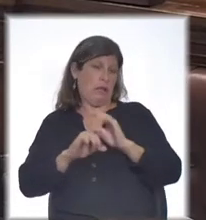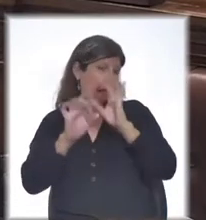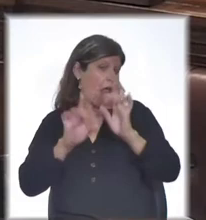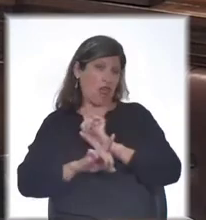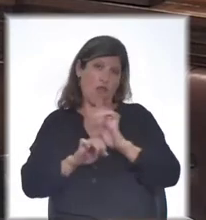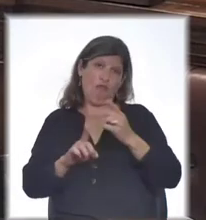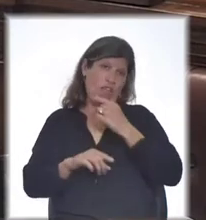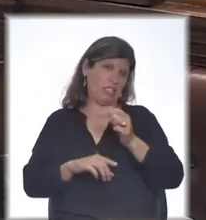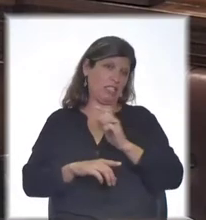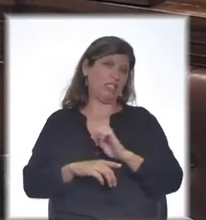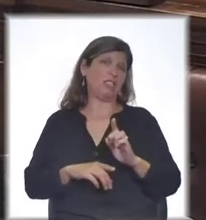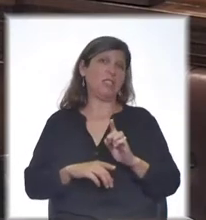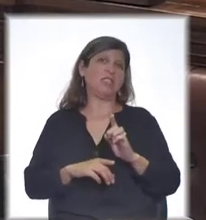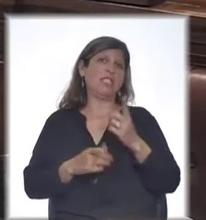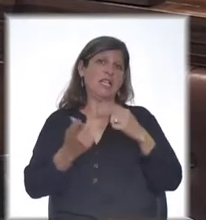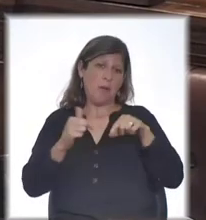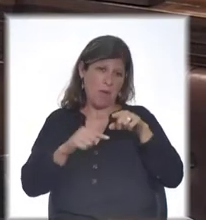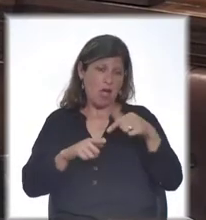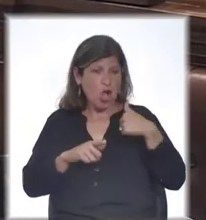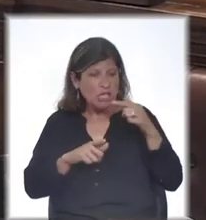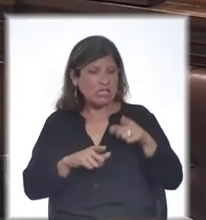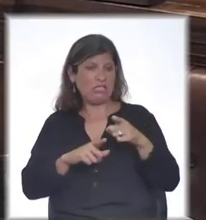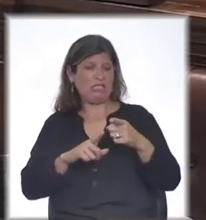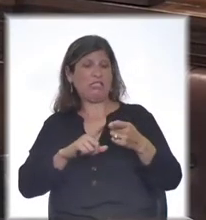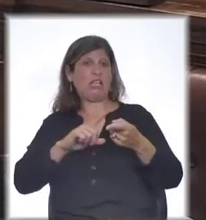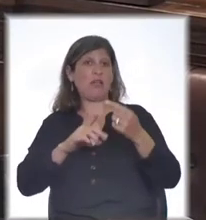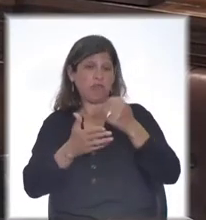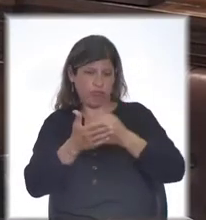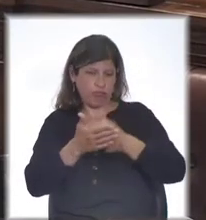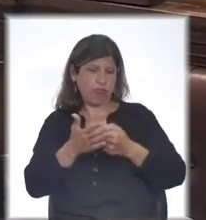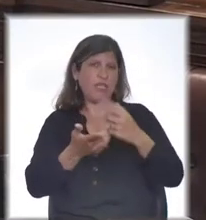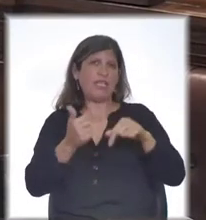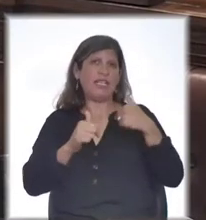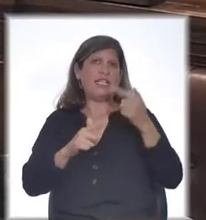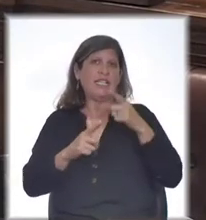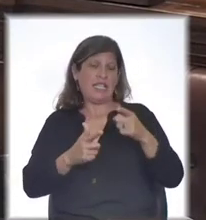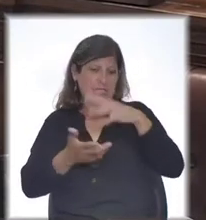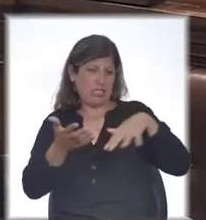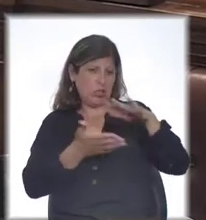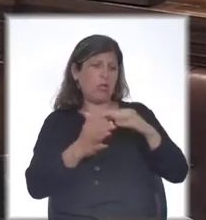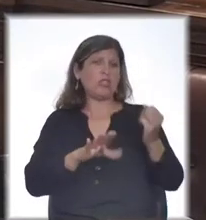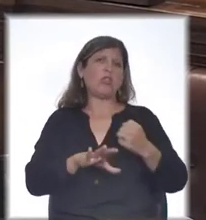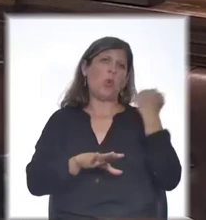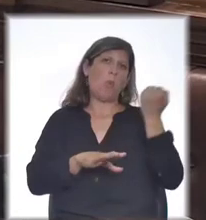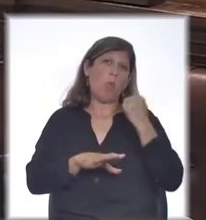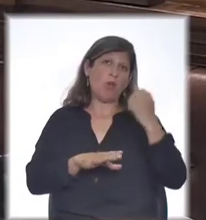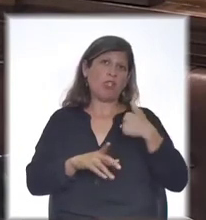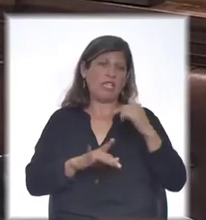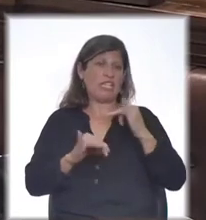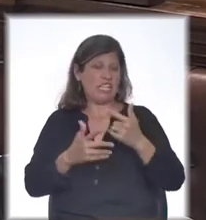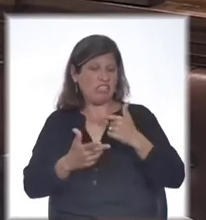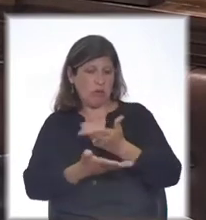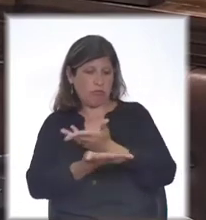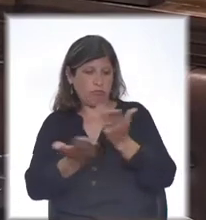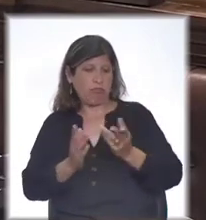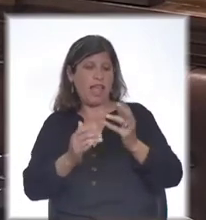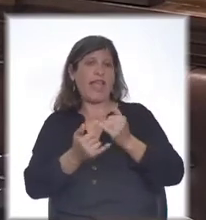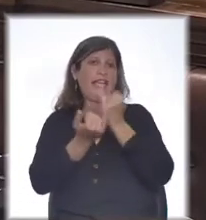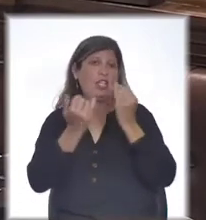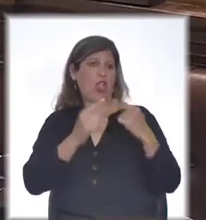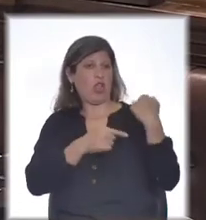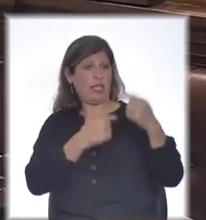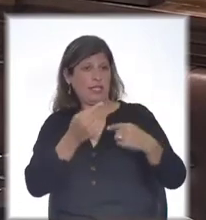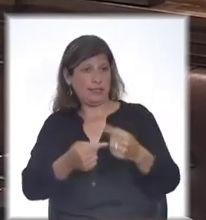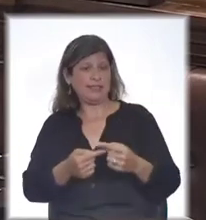fácil, y esta epopeya tuvo varios acontecimientos importantes que han sido vastamente señalados en estos días.